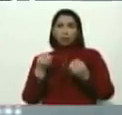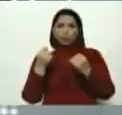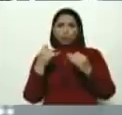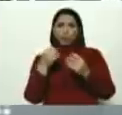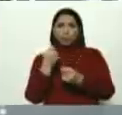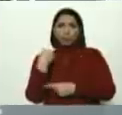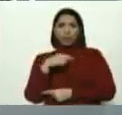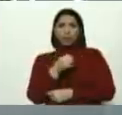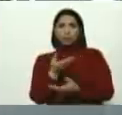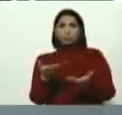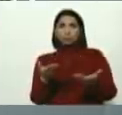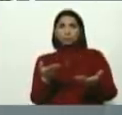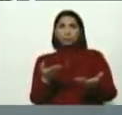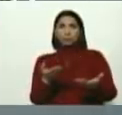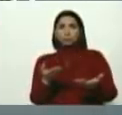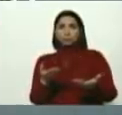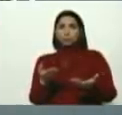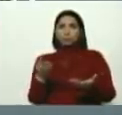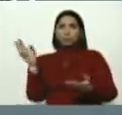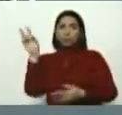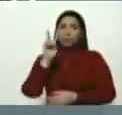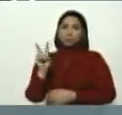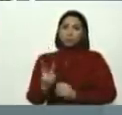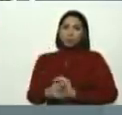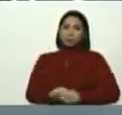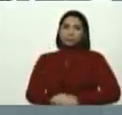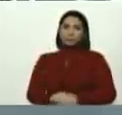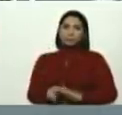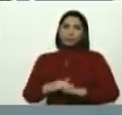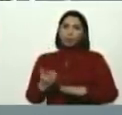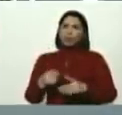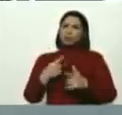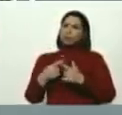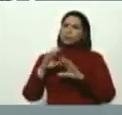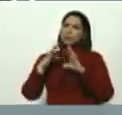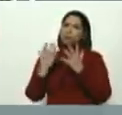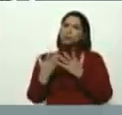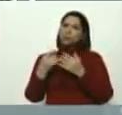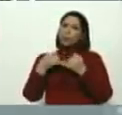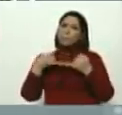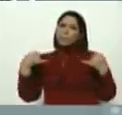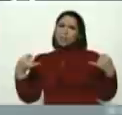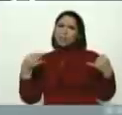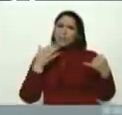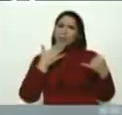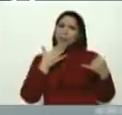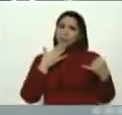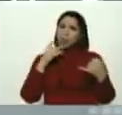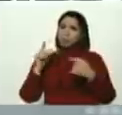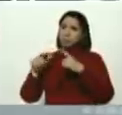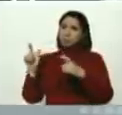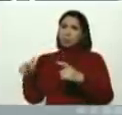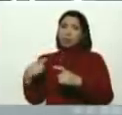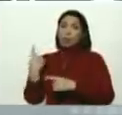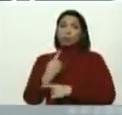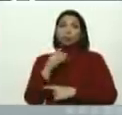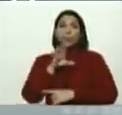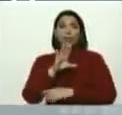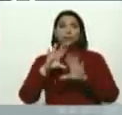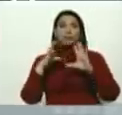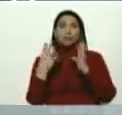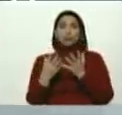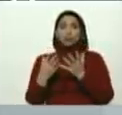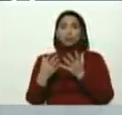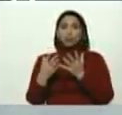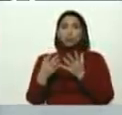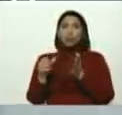ahí. Venezuela, porque entonces en el mundo nos miden por esos casos. El único país del mundo en que